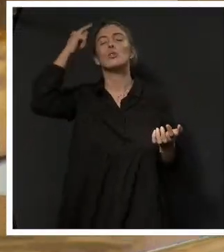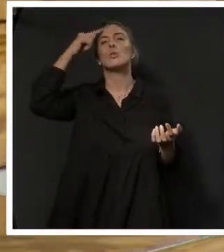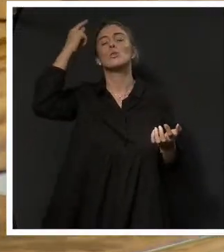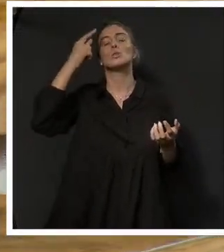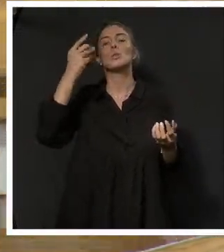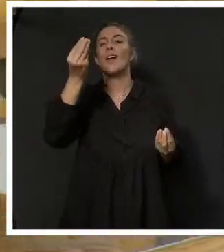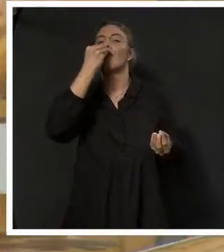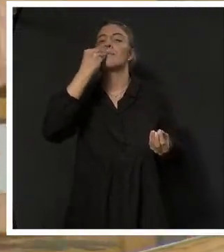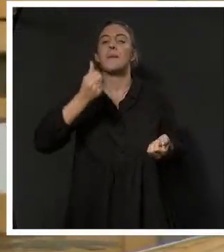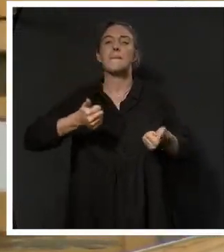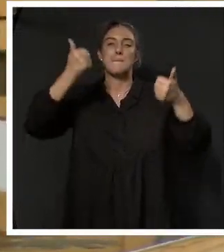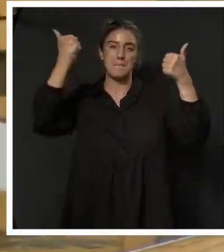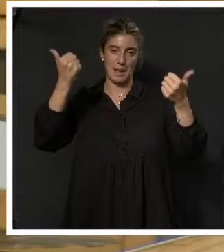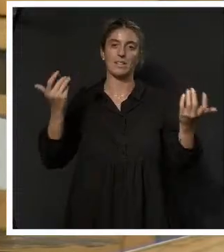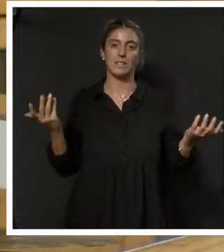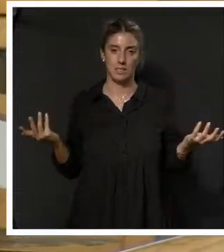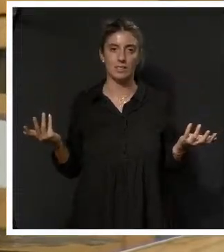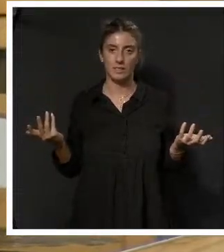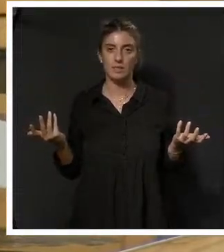gastronómica